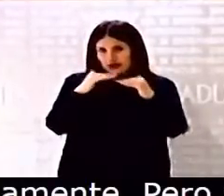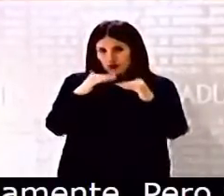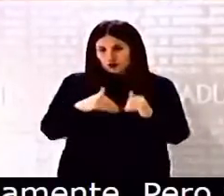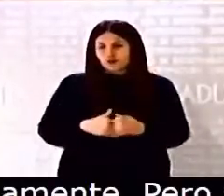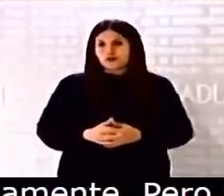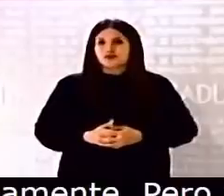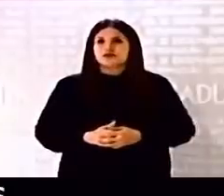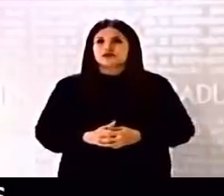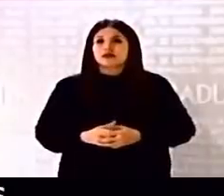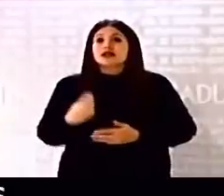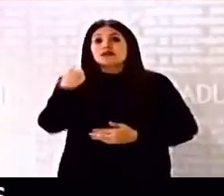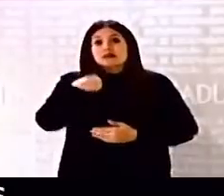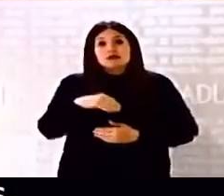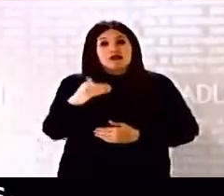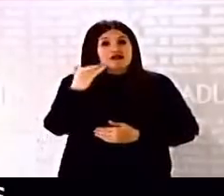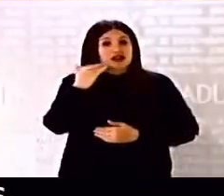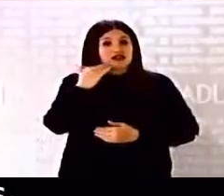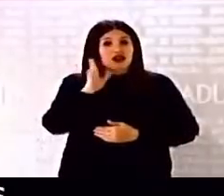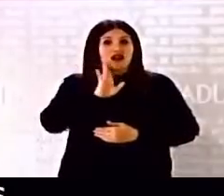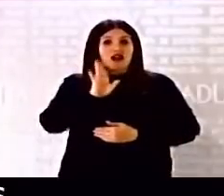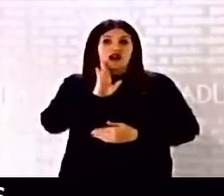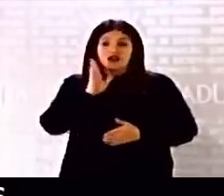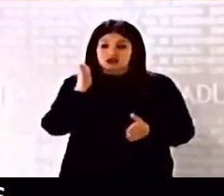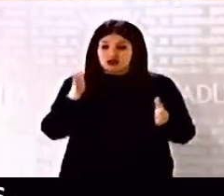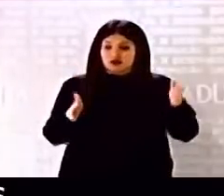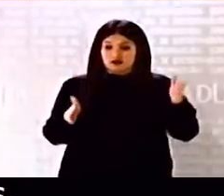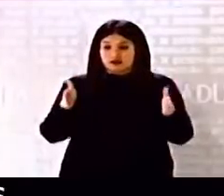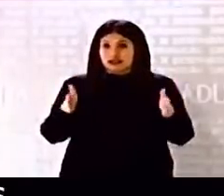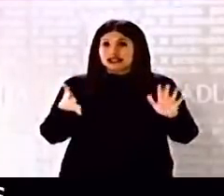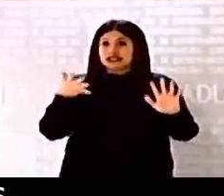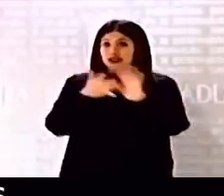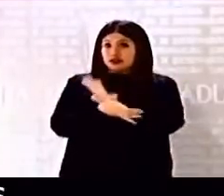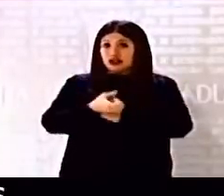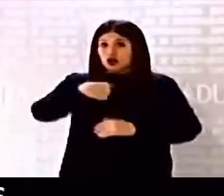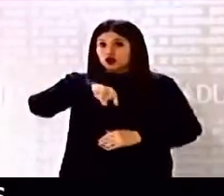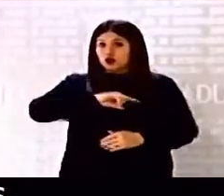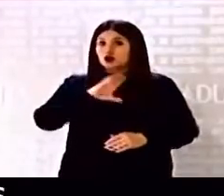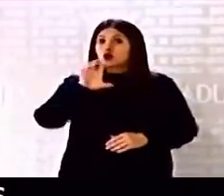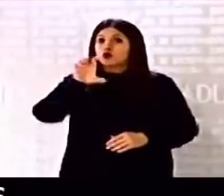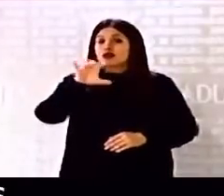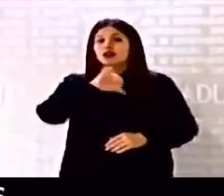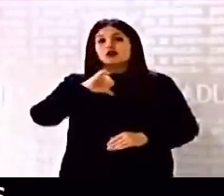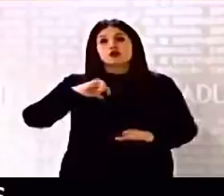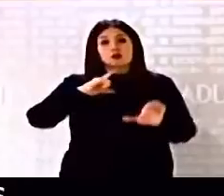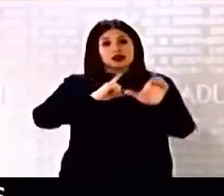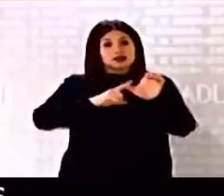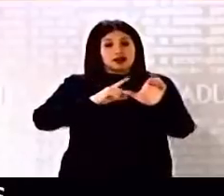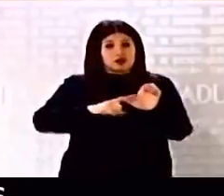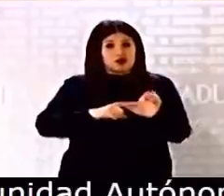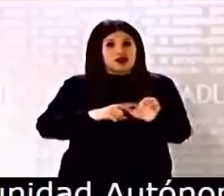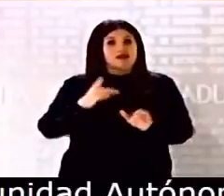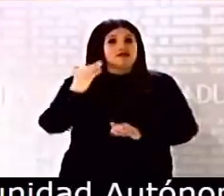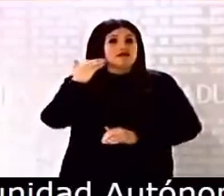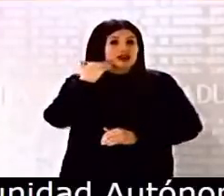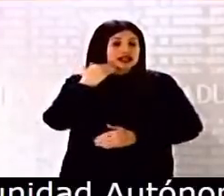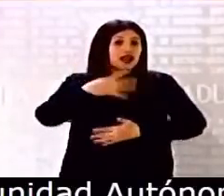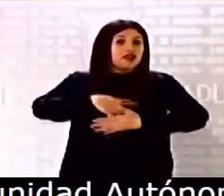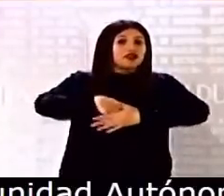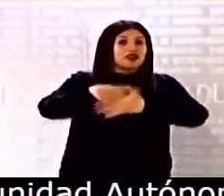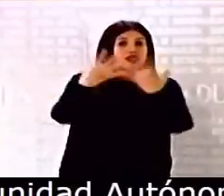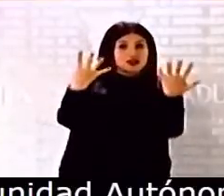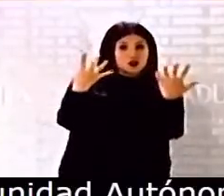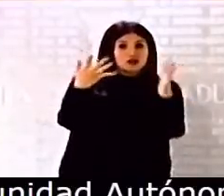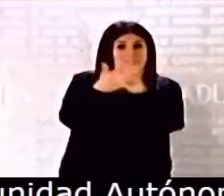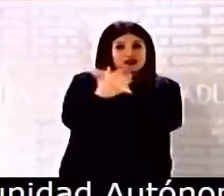En esa fecha que les acabo de decir, por lo tanto, a la Comunidad Autónoma de Extremadura, como el día 19 es festivo, se